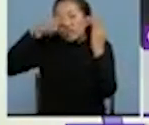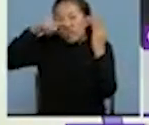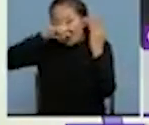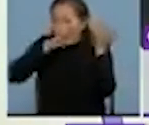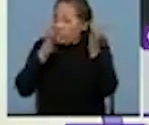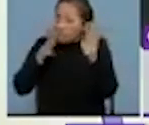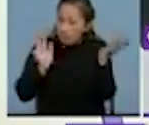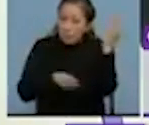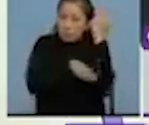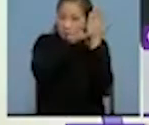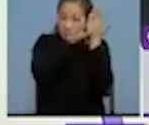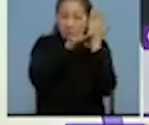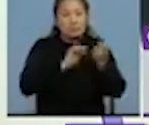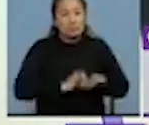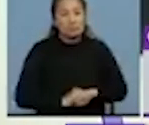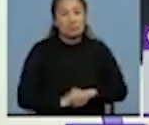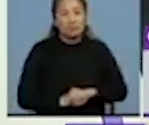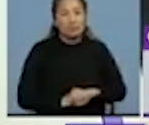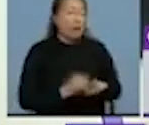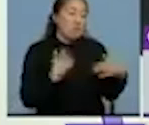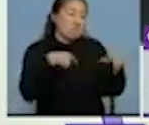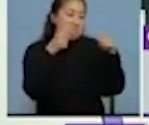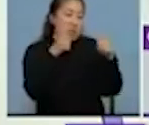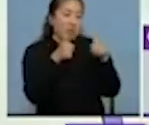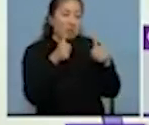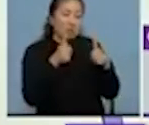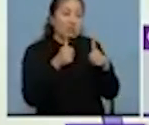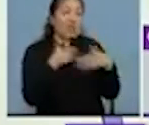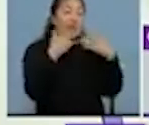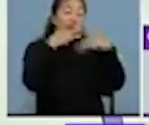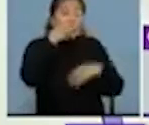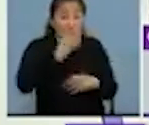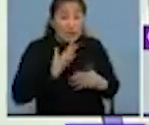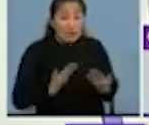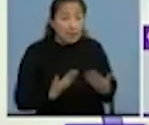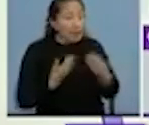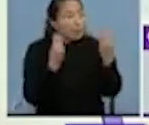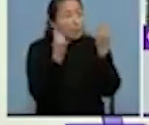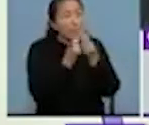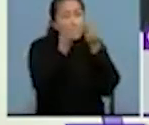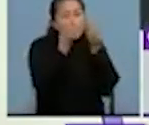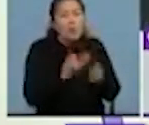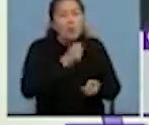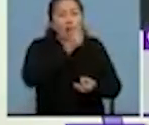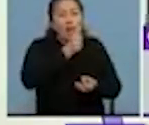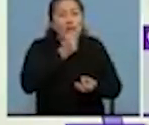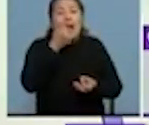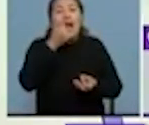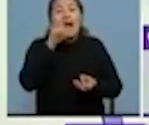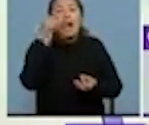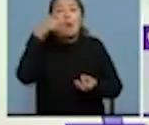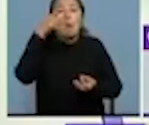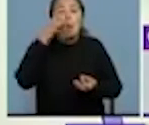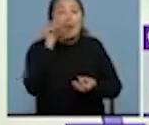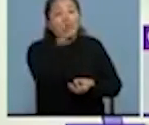27 grados, Héctor. Ah, perfecto, perfecto. Bueno, Cristian, la verdad, Espectacular la nota. Mariano Almada también fue jefe de